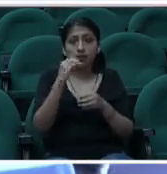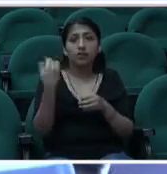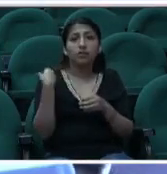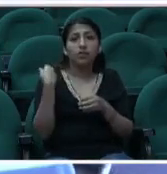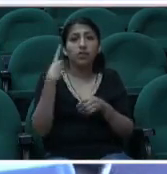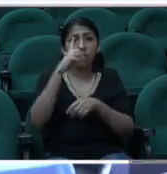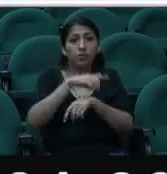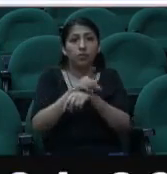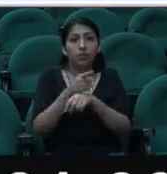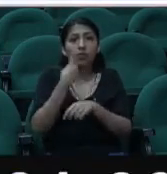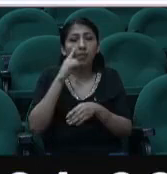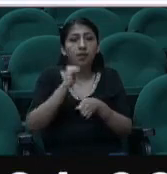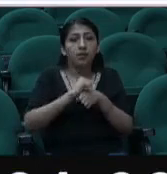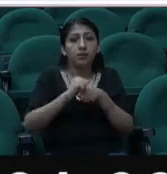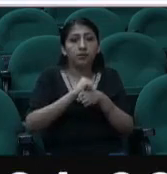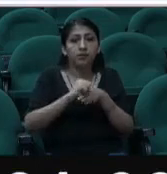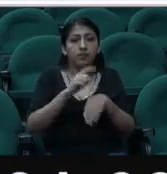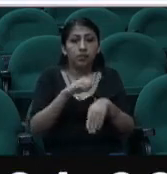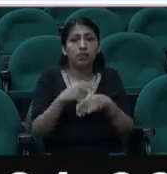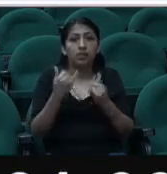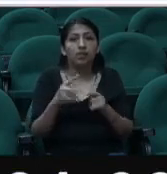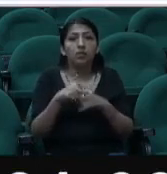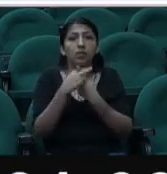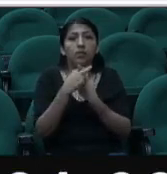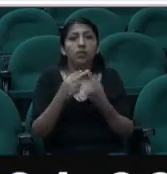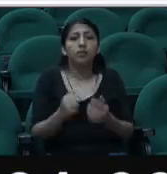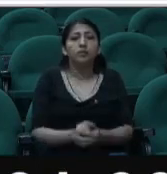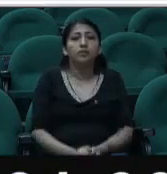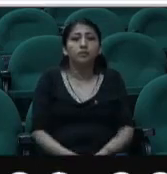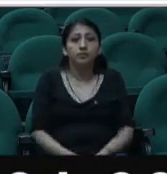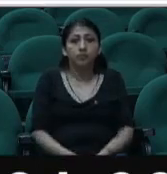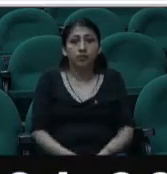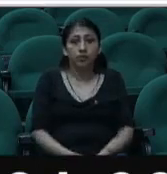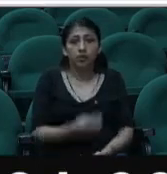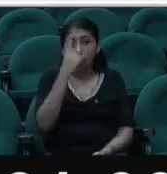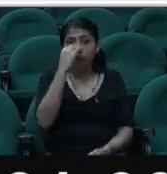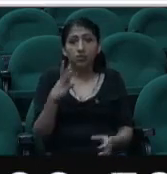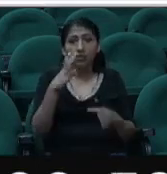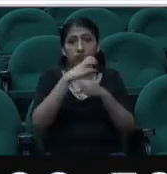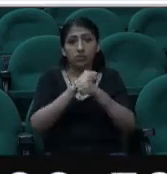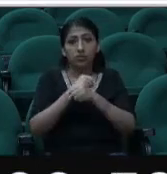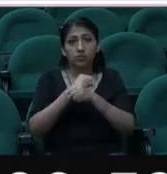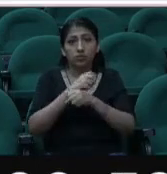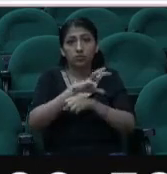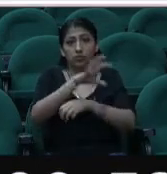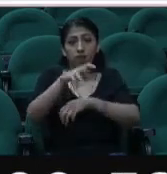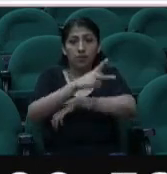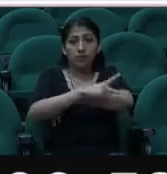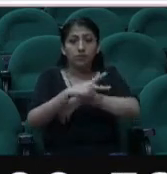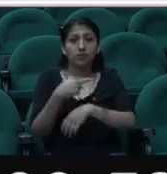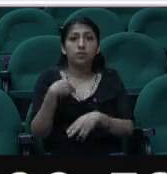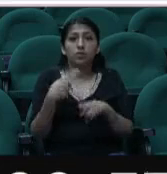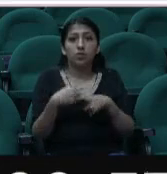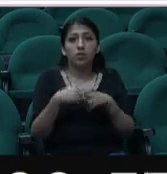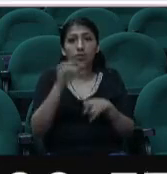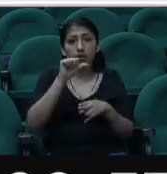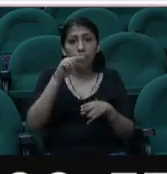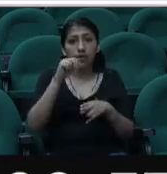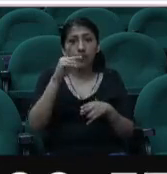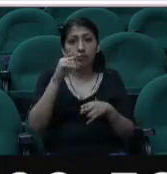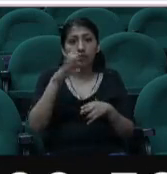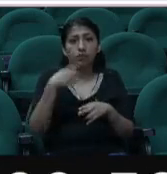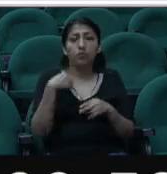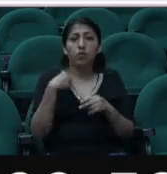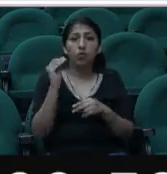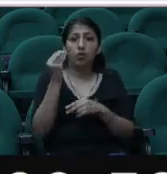minuto para participar el tiempo corre ahora buenas noches pueblo de pastaza mi nombre es andrés granda soy un joven